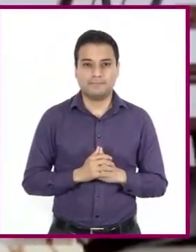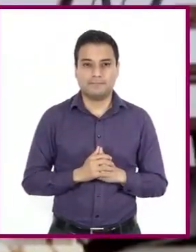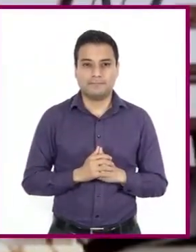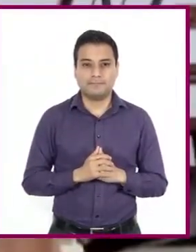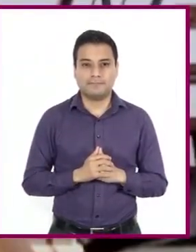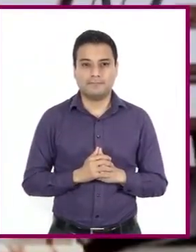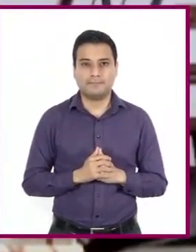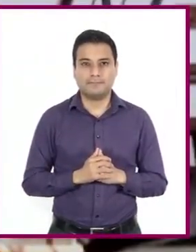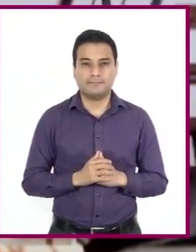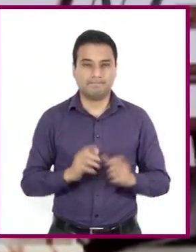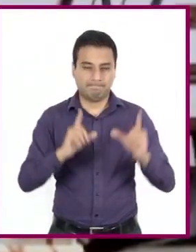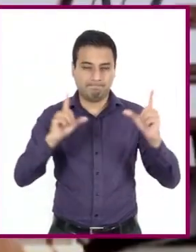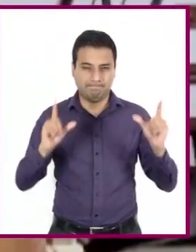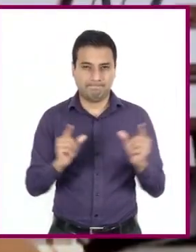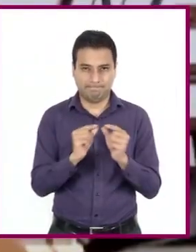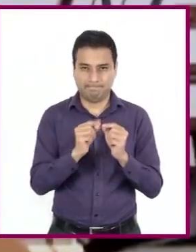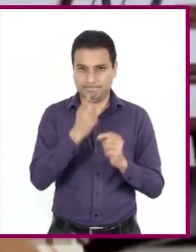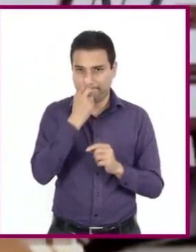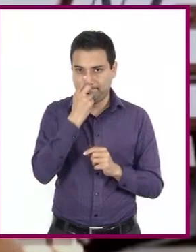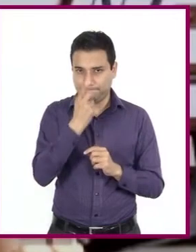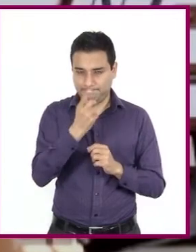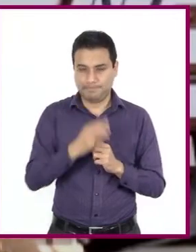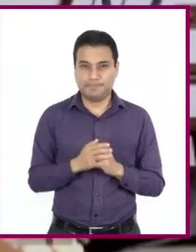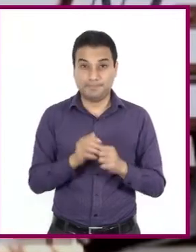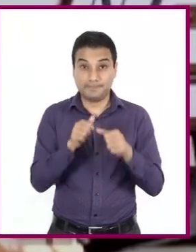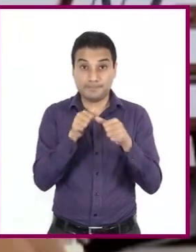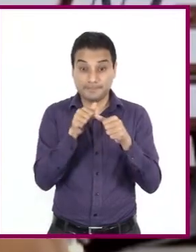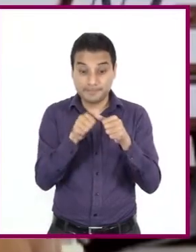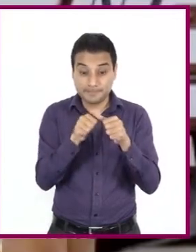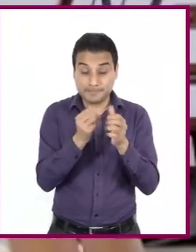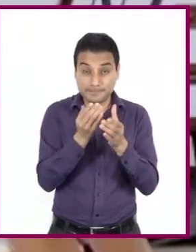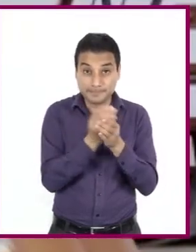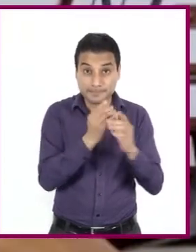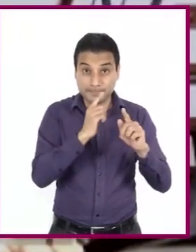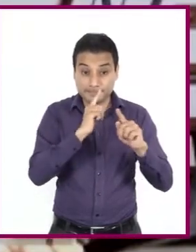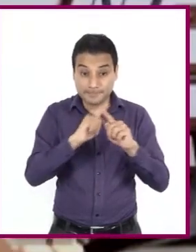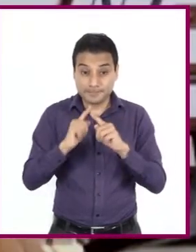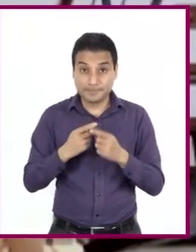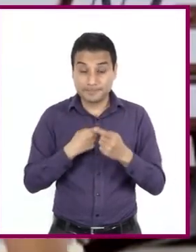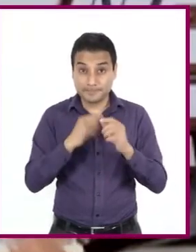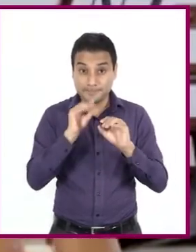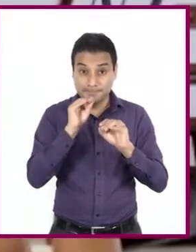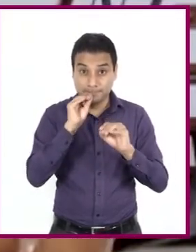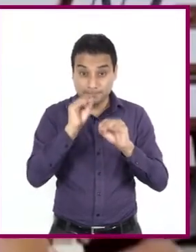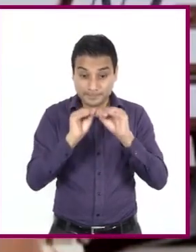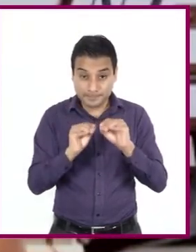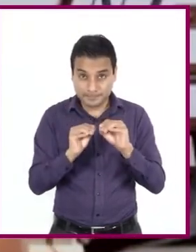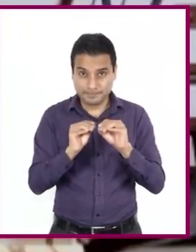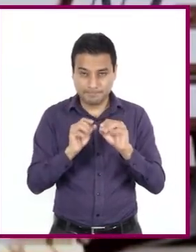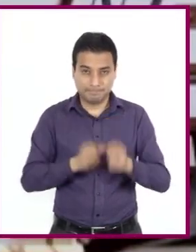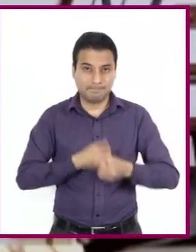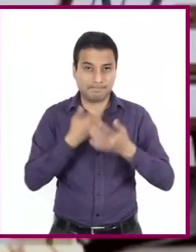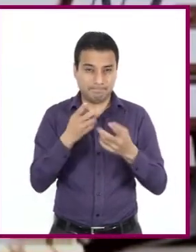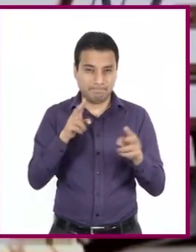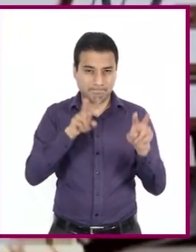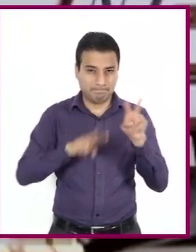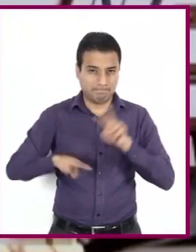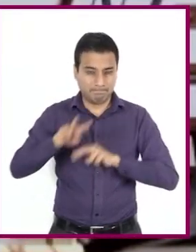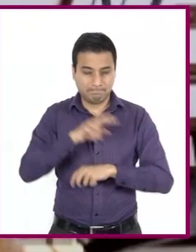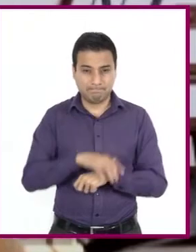En resumen, cuando hablamos del uso de la tipografía para la creación literaria, en este caso de un poema en